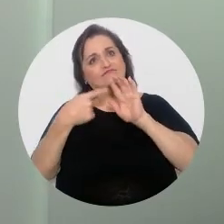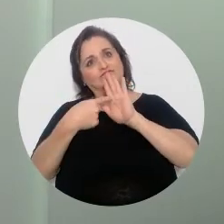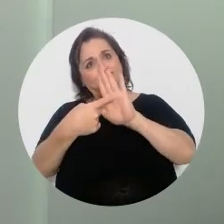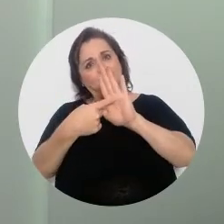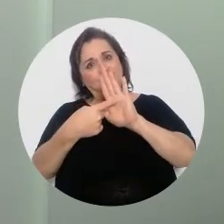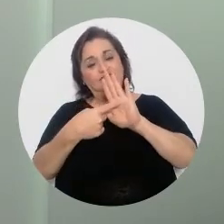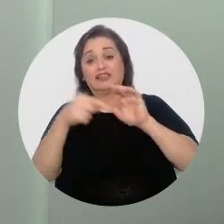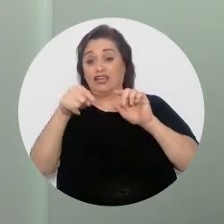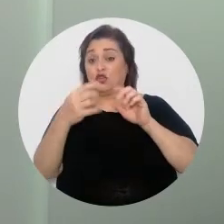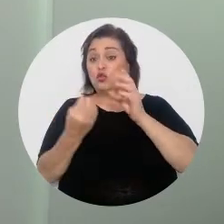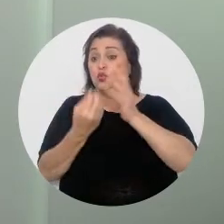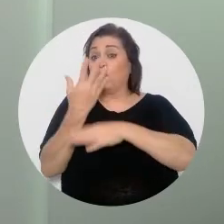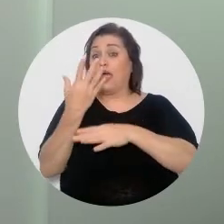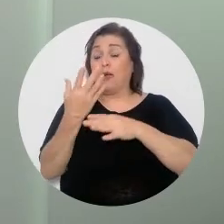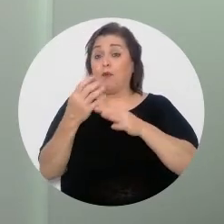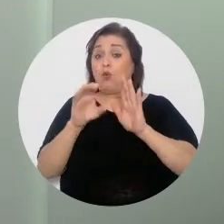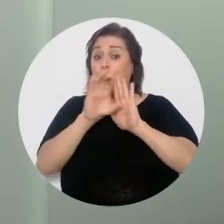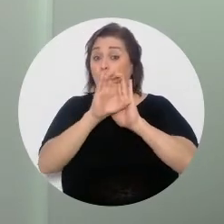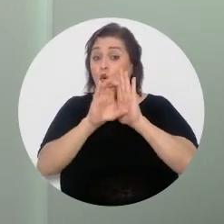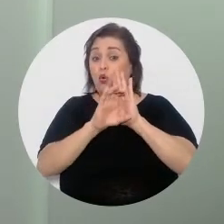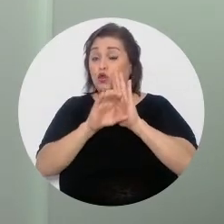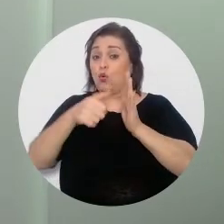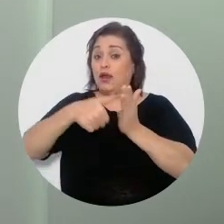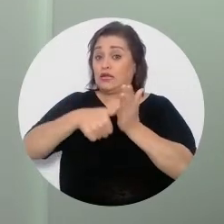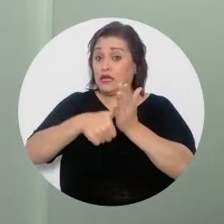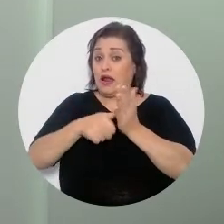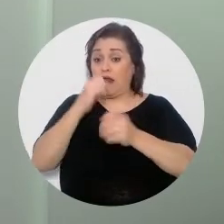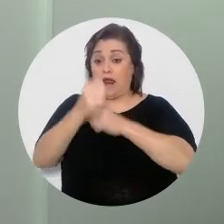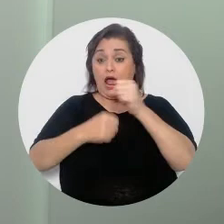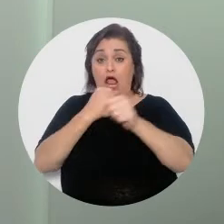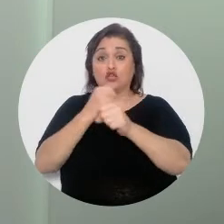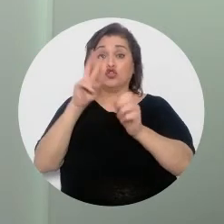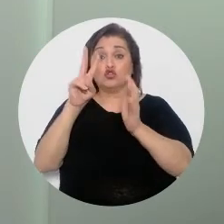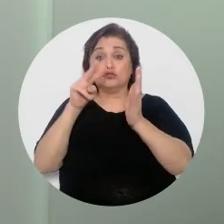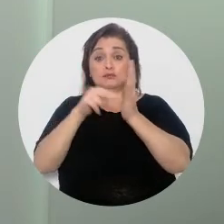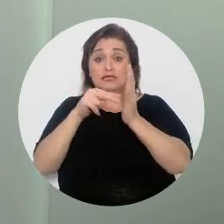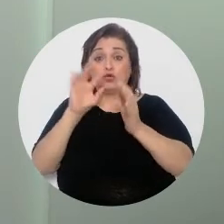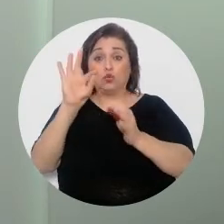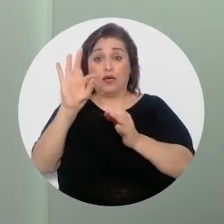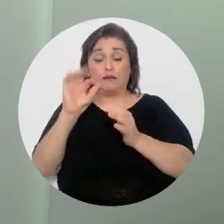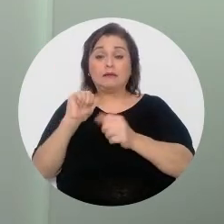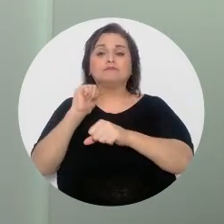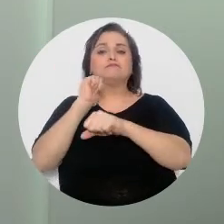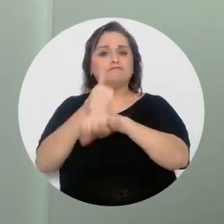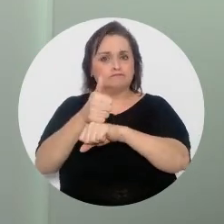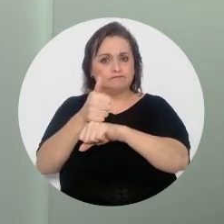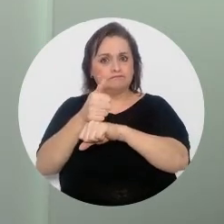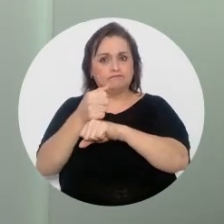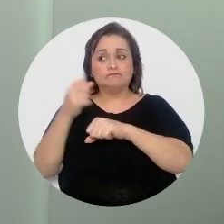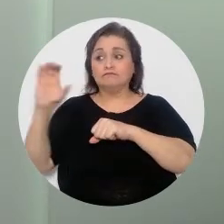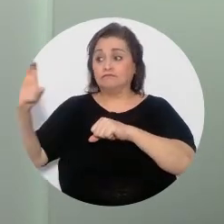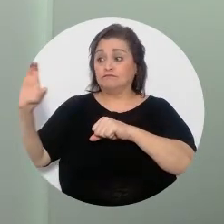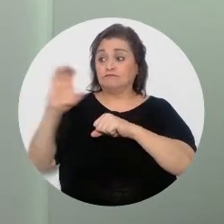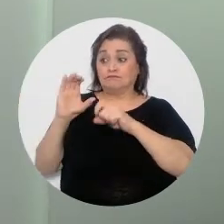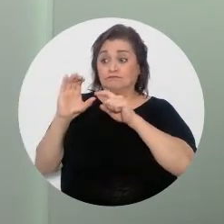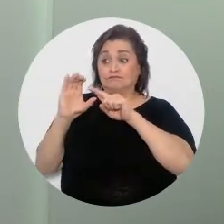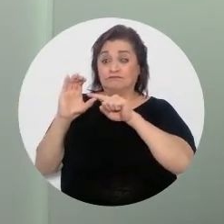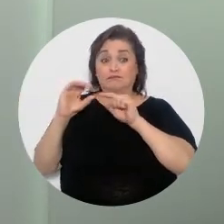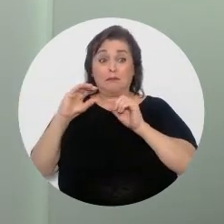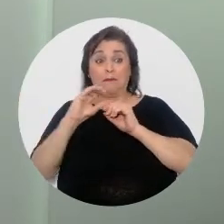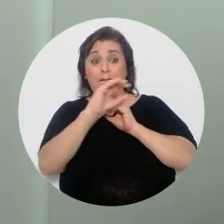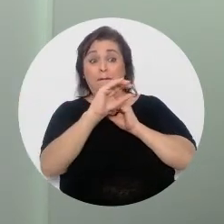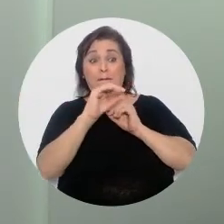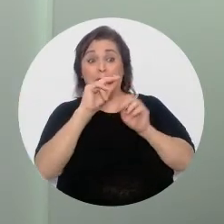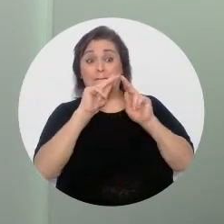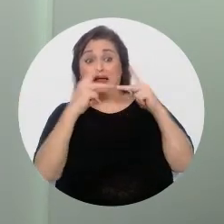proselitistas. Acá en este nuevo Código Electoral del año 2009 se establece que de la contribución estatal a